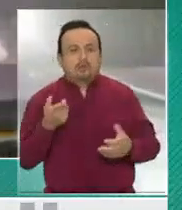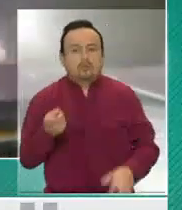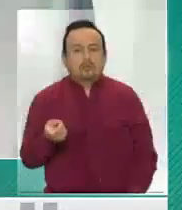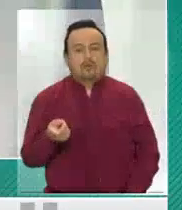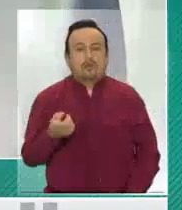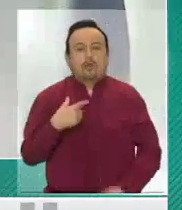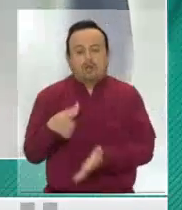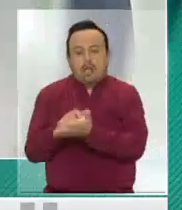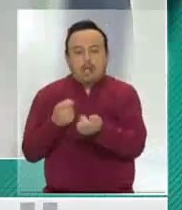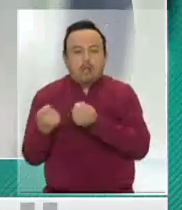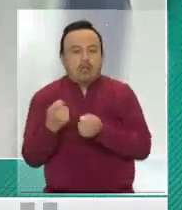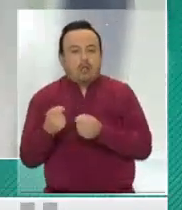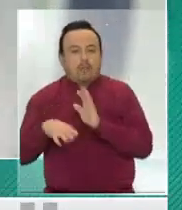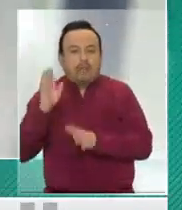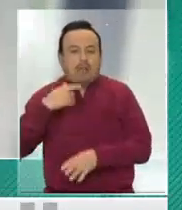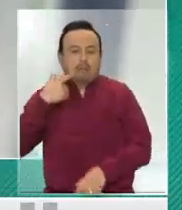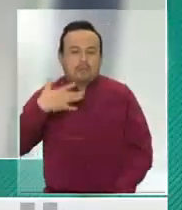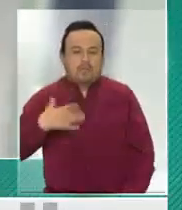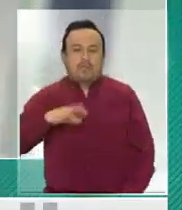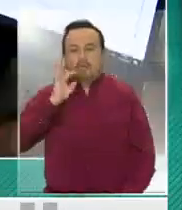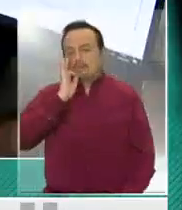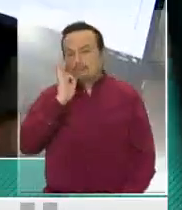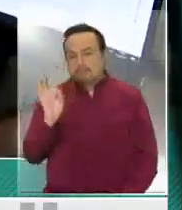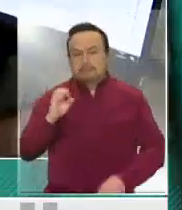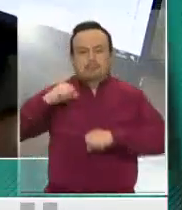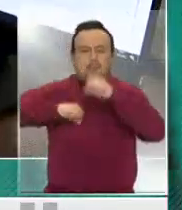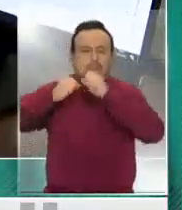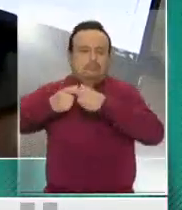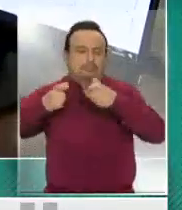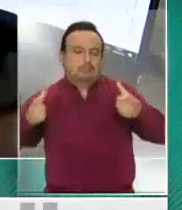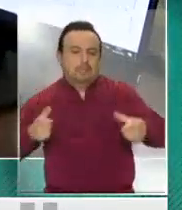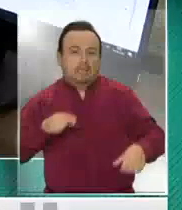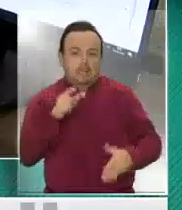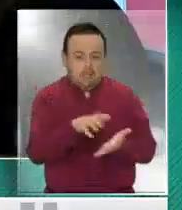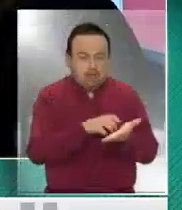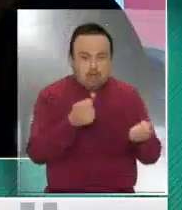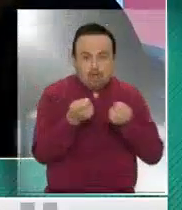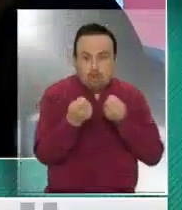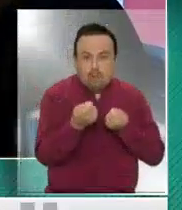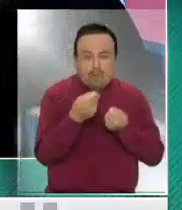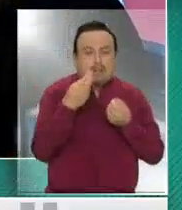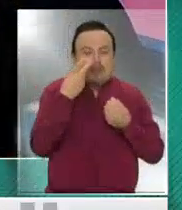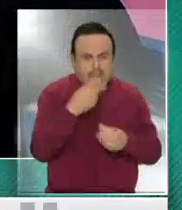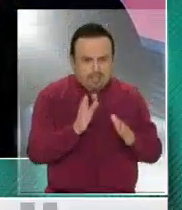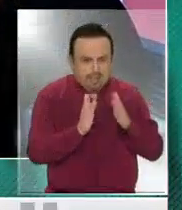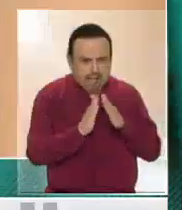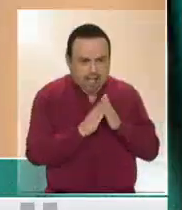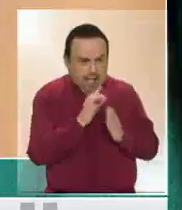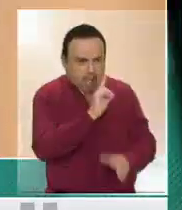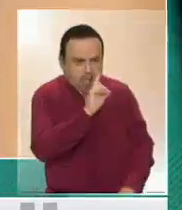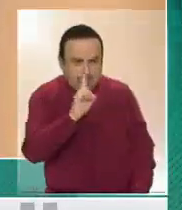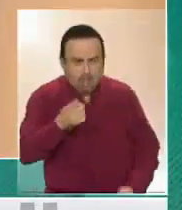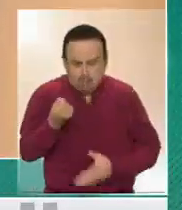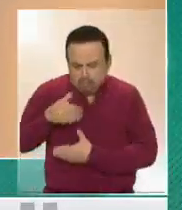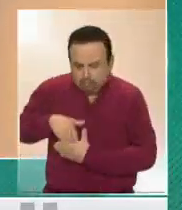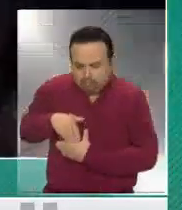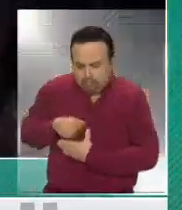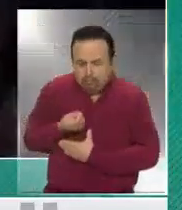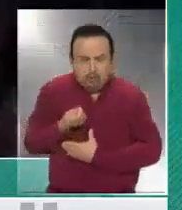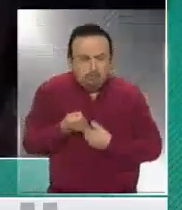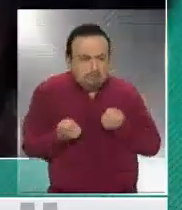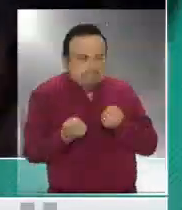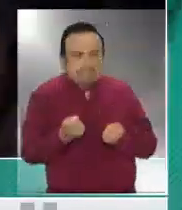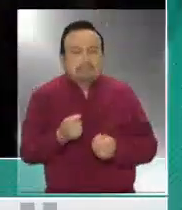solo fueran los más ricos, los millonarios, las grandes empresas. La economía tiene que ver con la economía doméstica de cada uno de nosotros. Entonces, la pregunta,